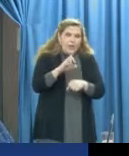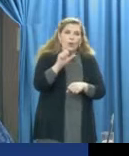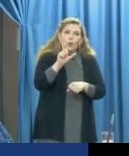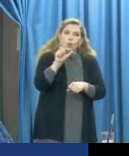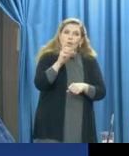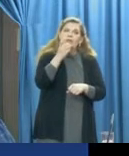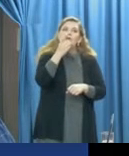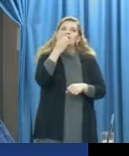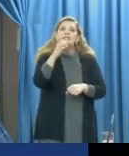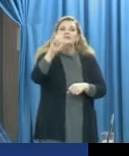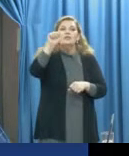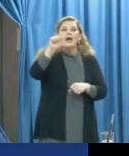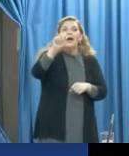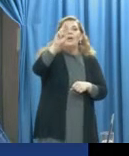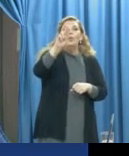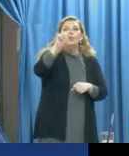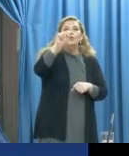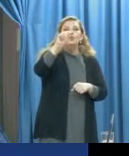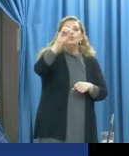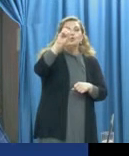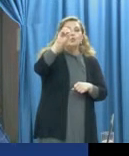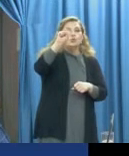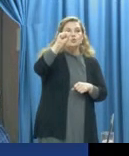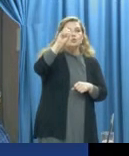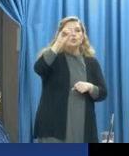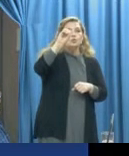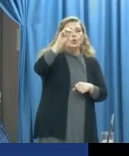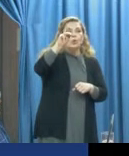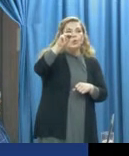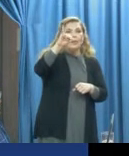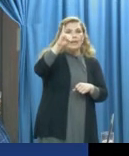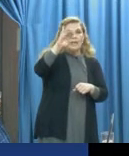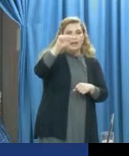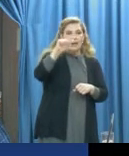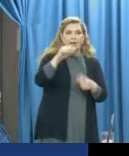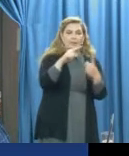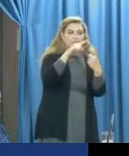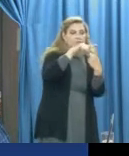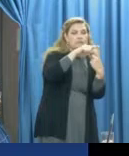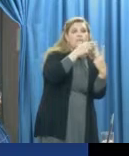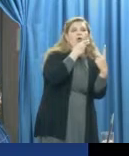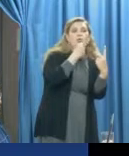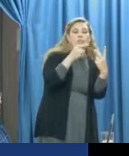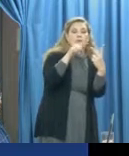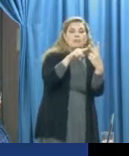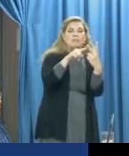nos referimos que se presenta en hombres y en mujeres por igual.